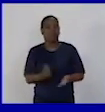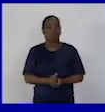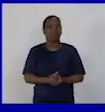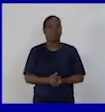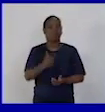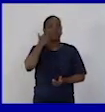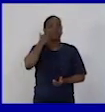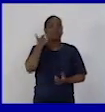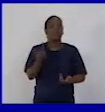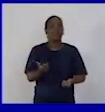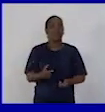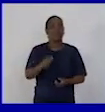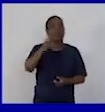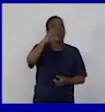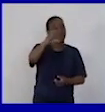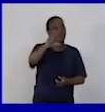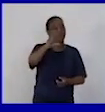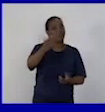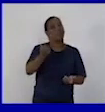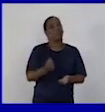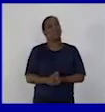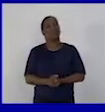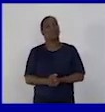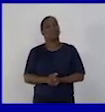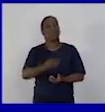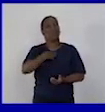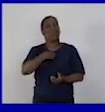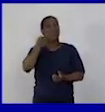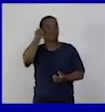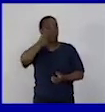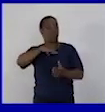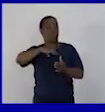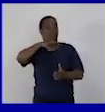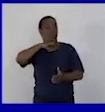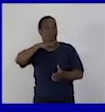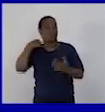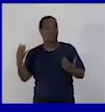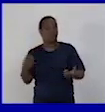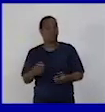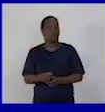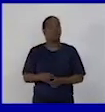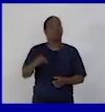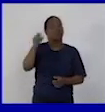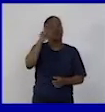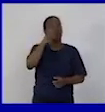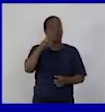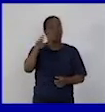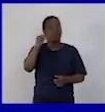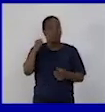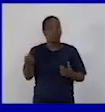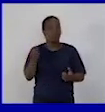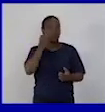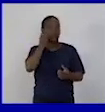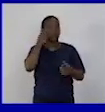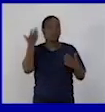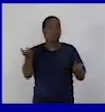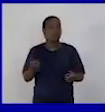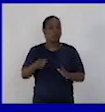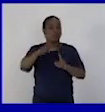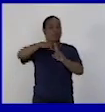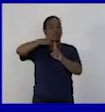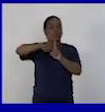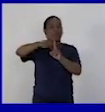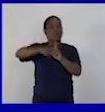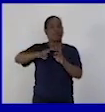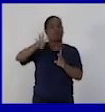sería en la C, ya que tiene mayor concentración, el zinc se mantiene en polvo y la temperatura sería